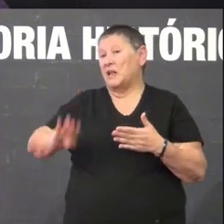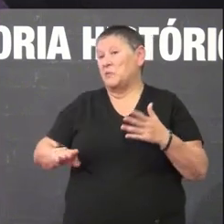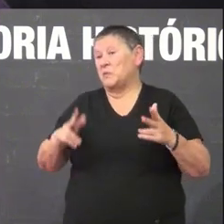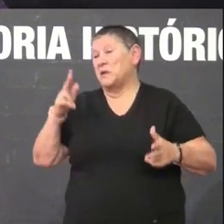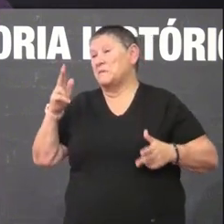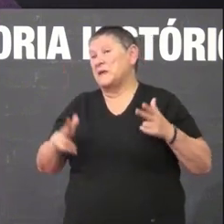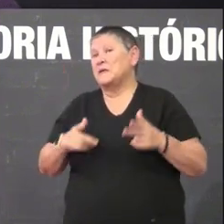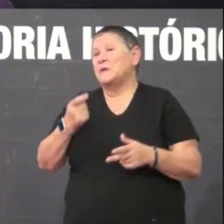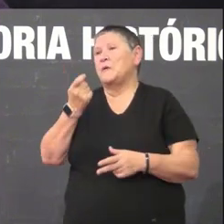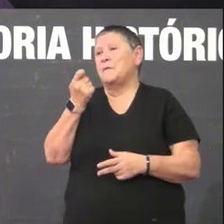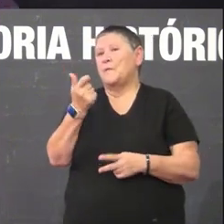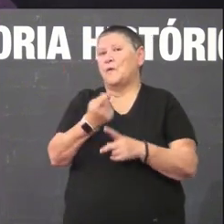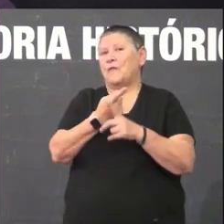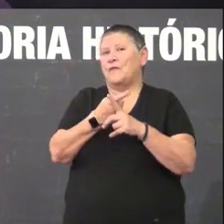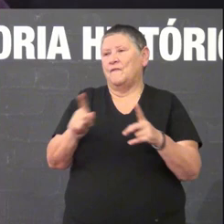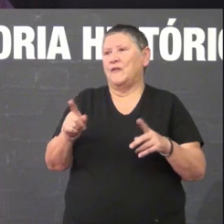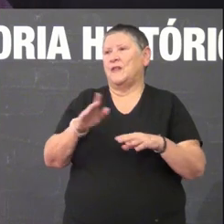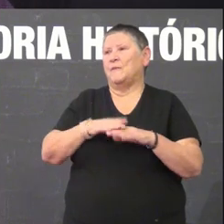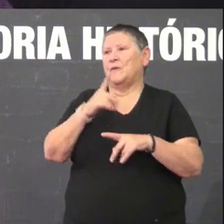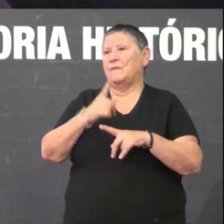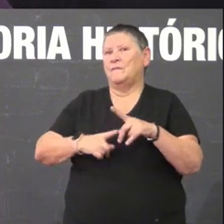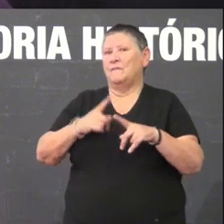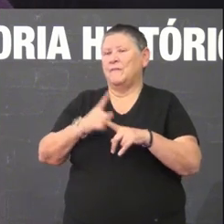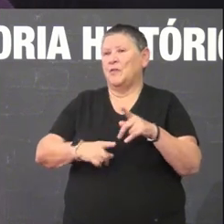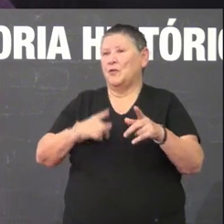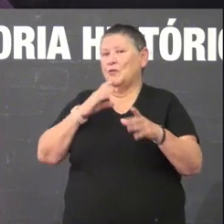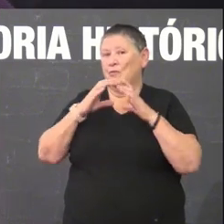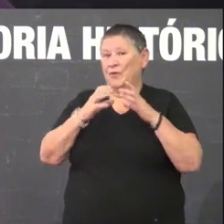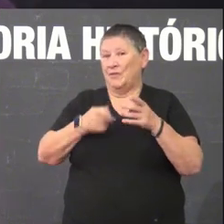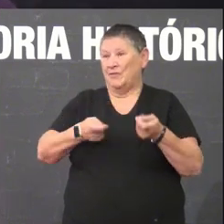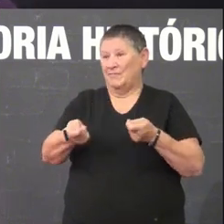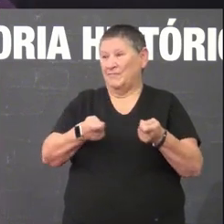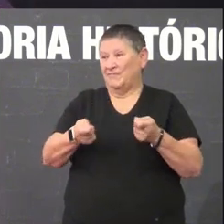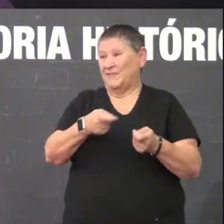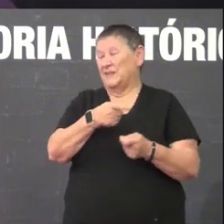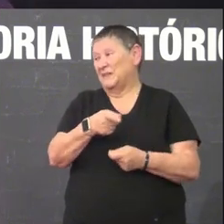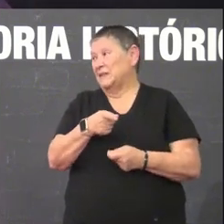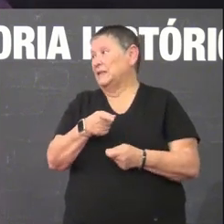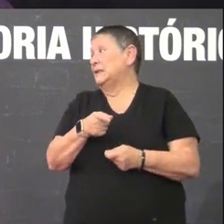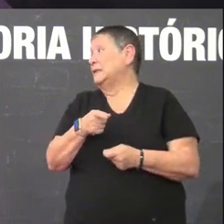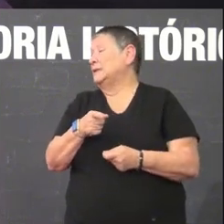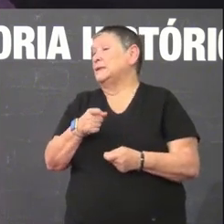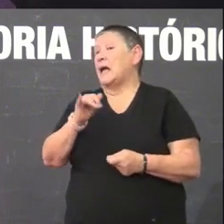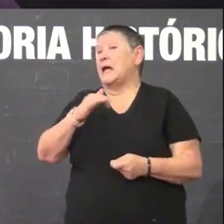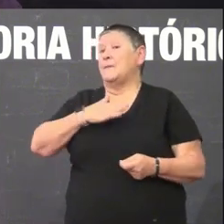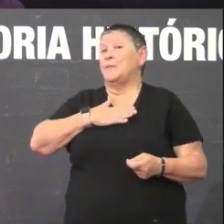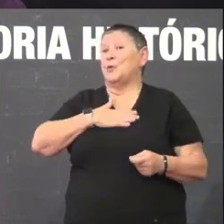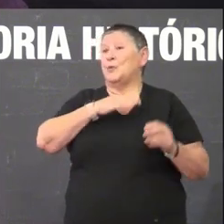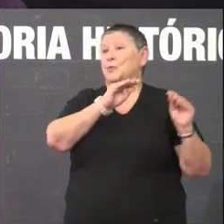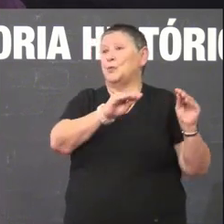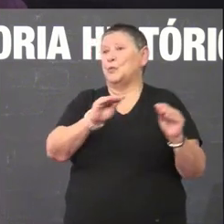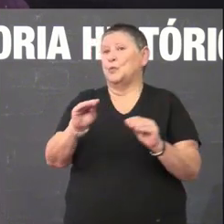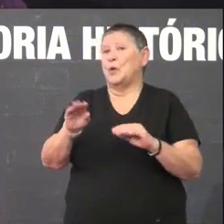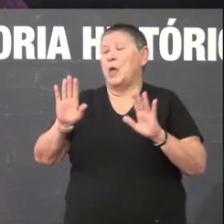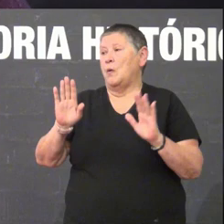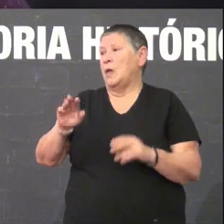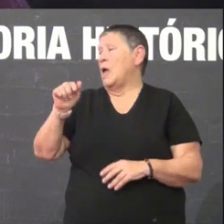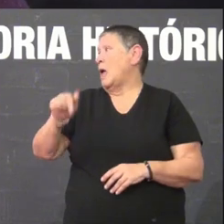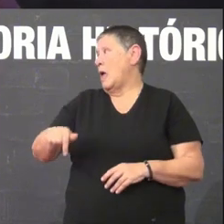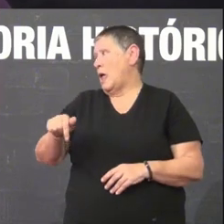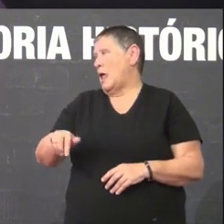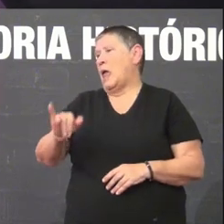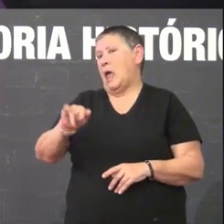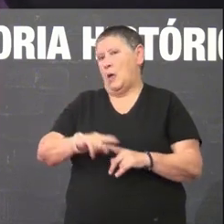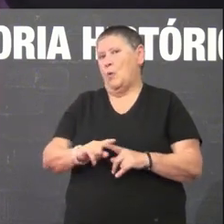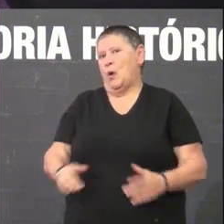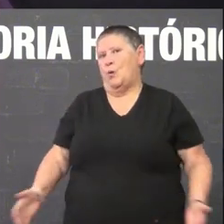es algo diferente hay ecosistemas mediáticos también digamos propios Aunque aquí también hay monopolio